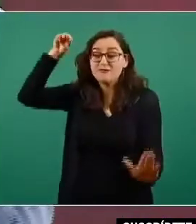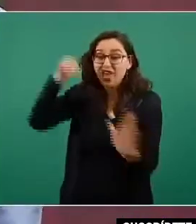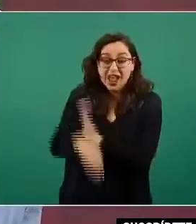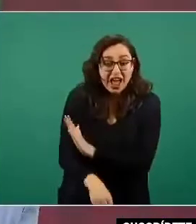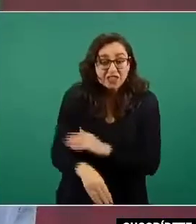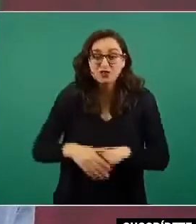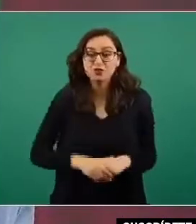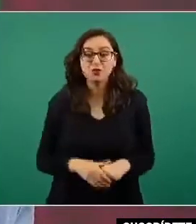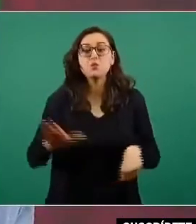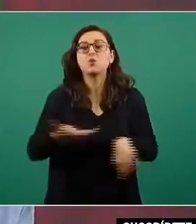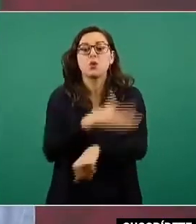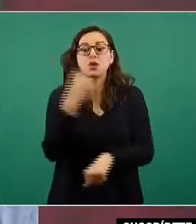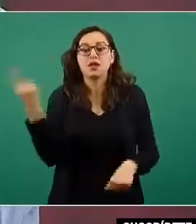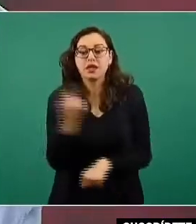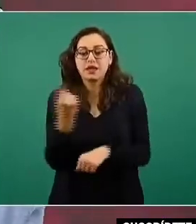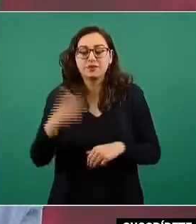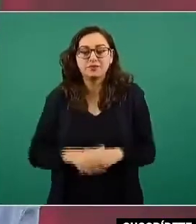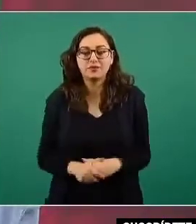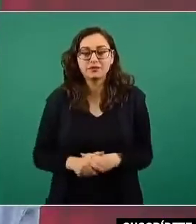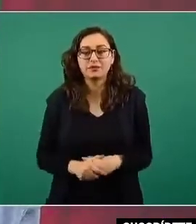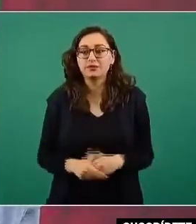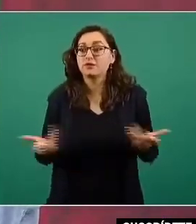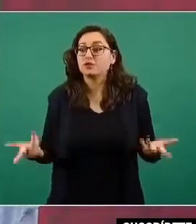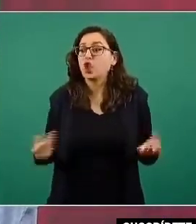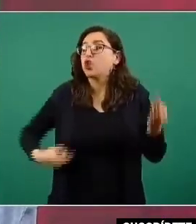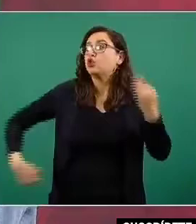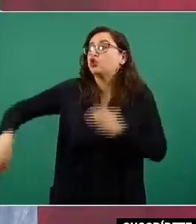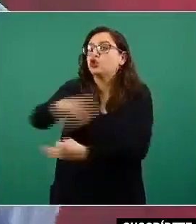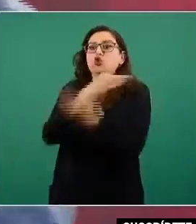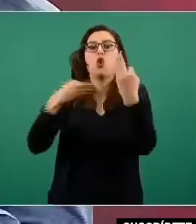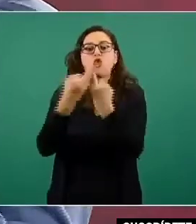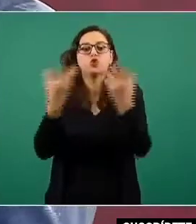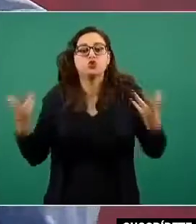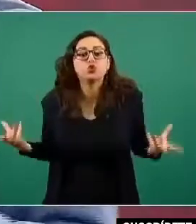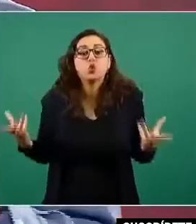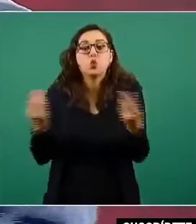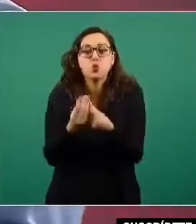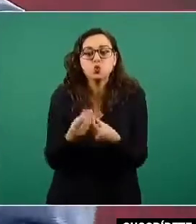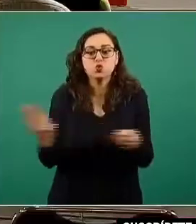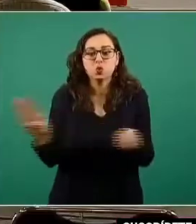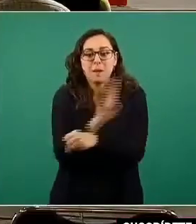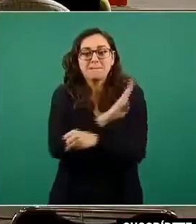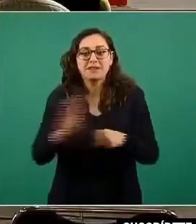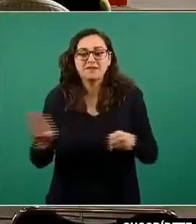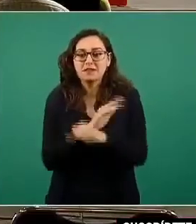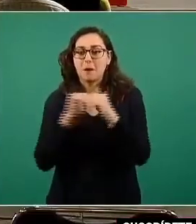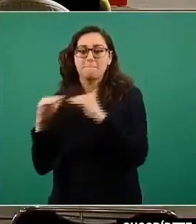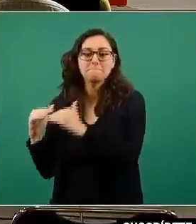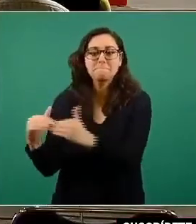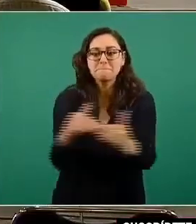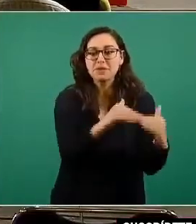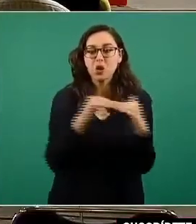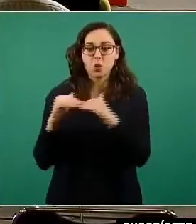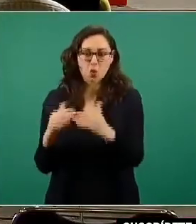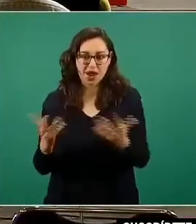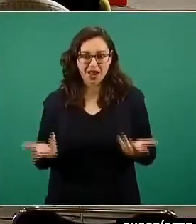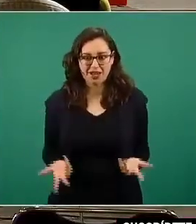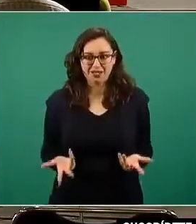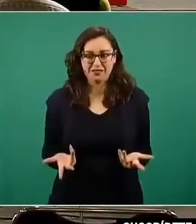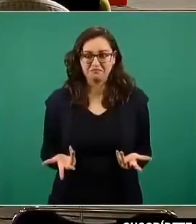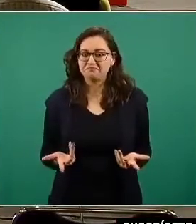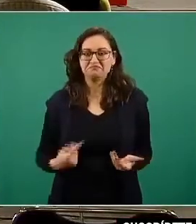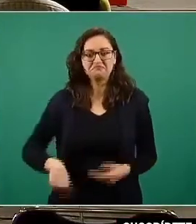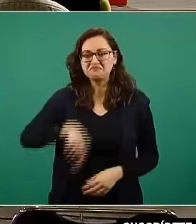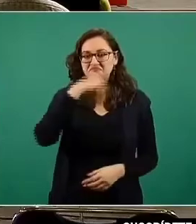la mejor oportunidad de controlar esta epidemia. El beneficio egoísta, pocos,